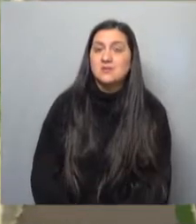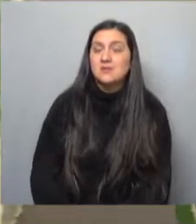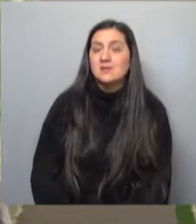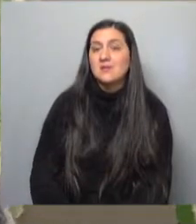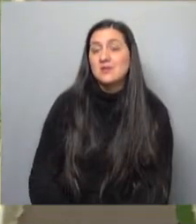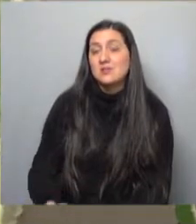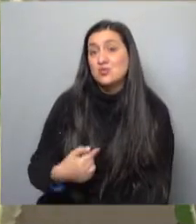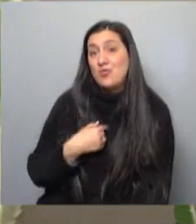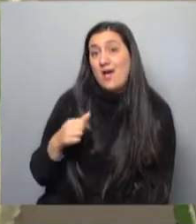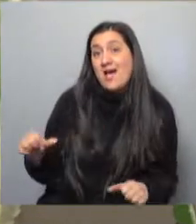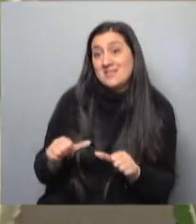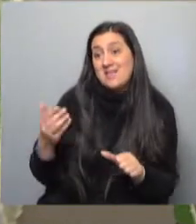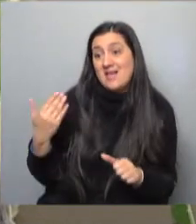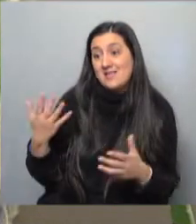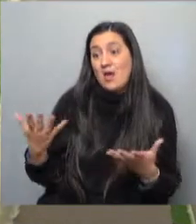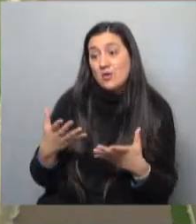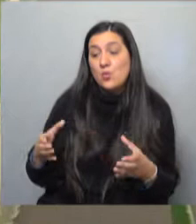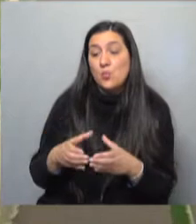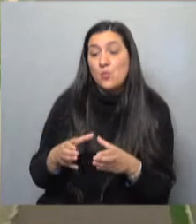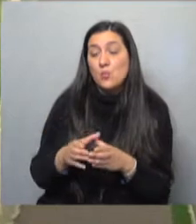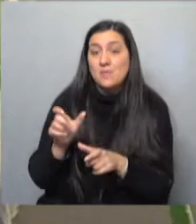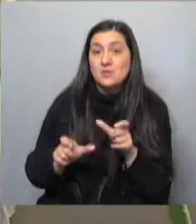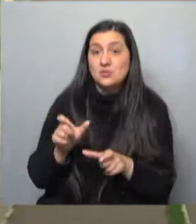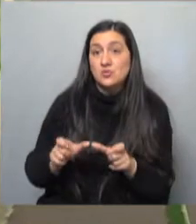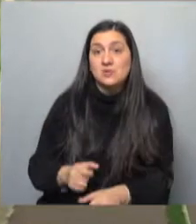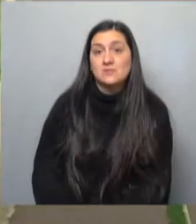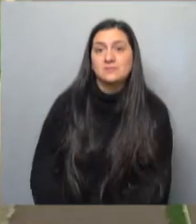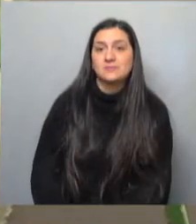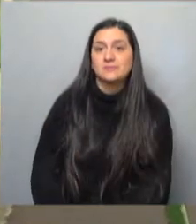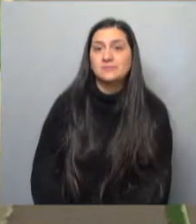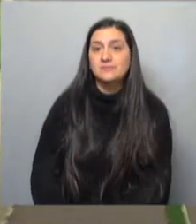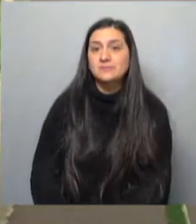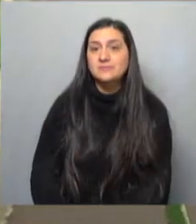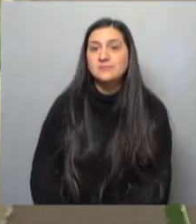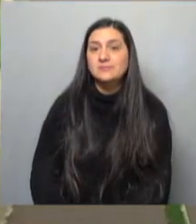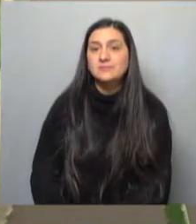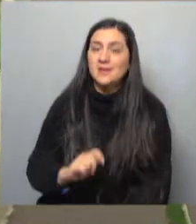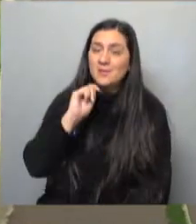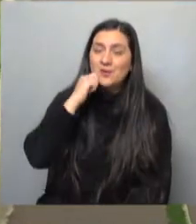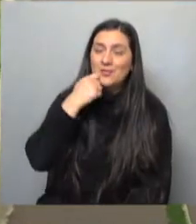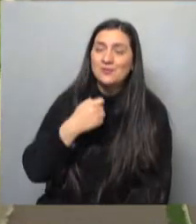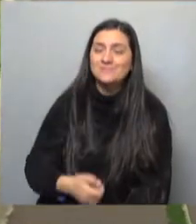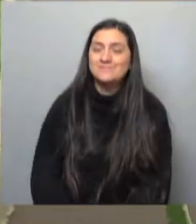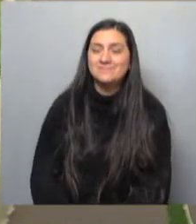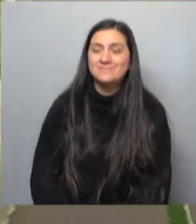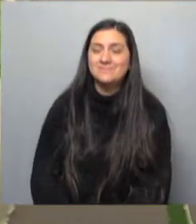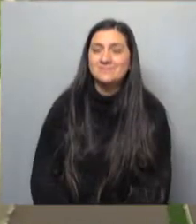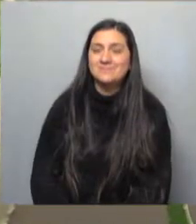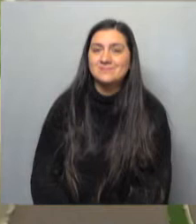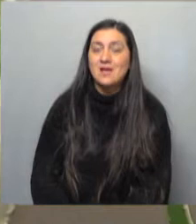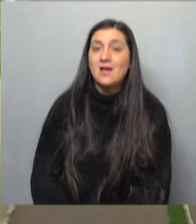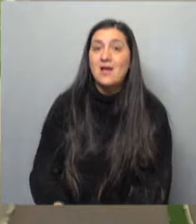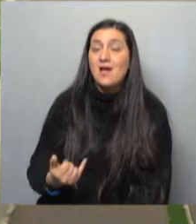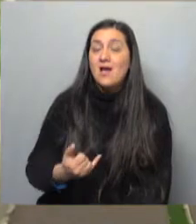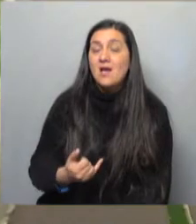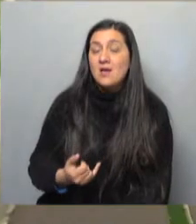yo solo antes con una banda de personas tocando arriba que bueno, está dando ahí una cosa linda. Y la van a llenar de música